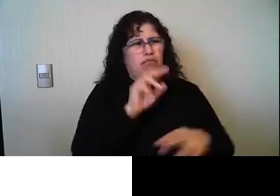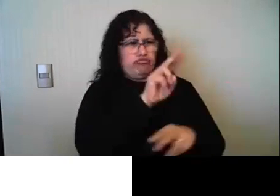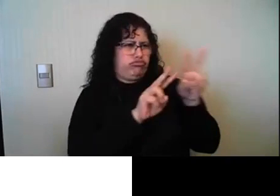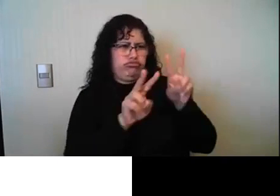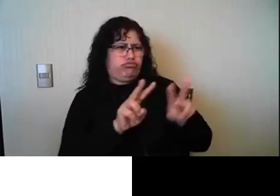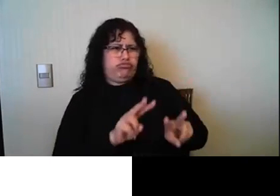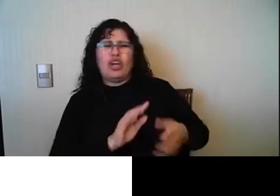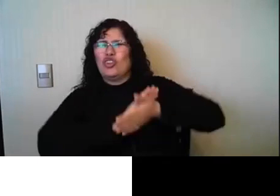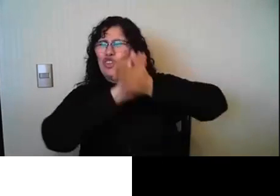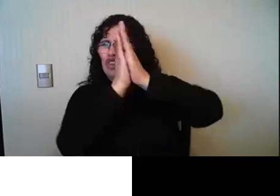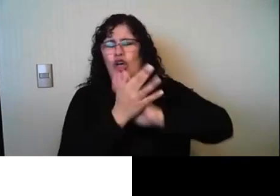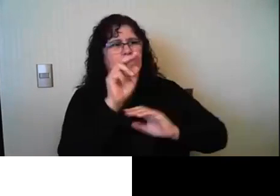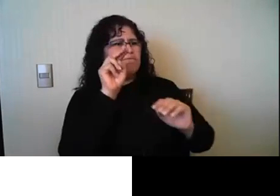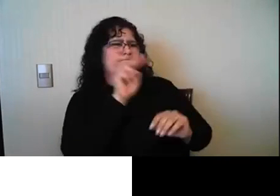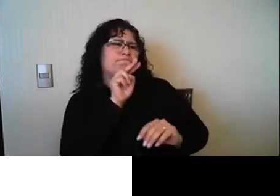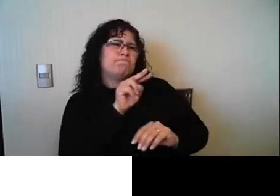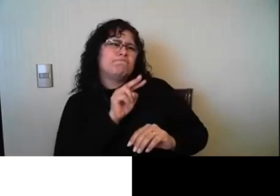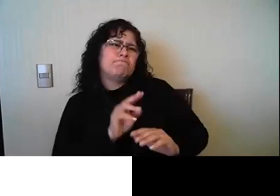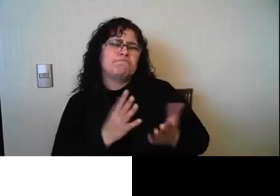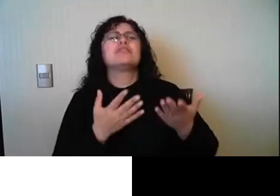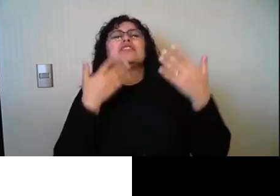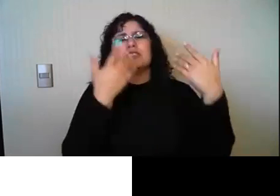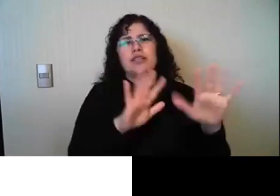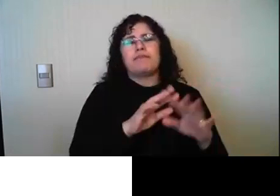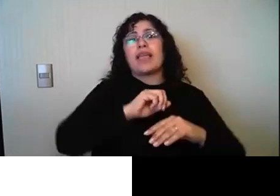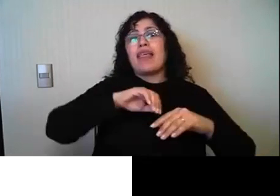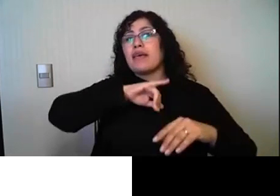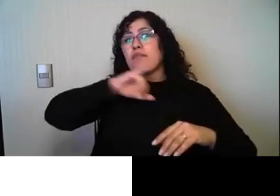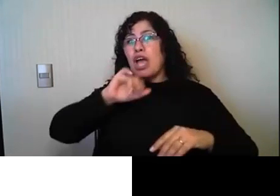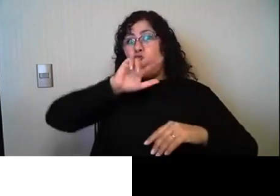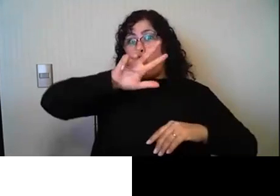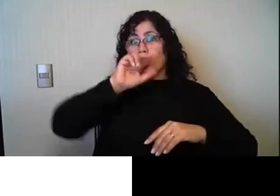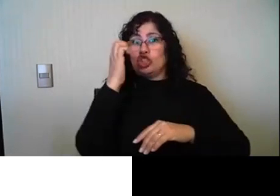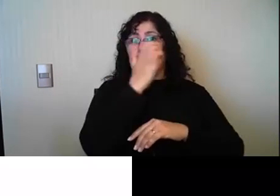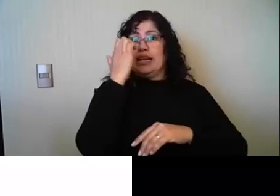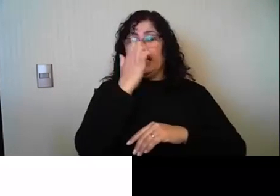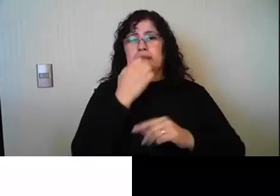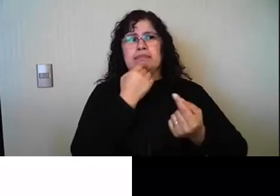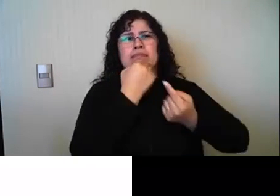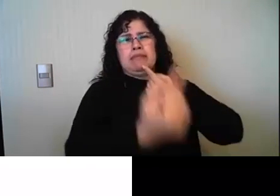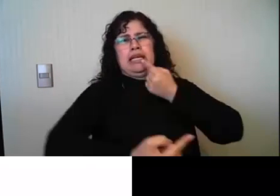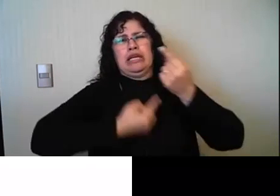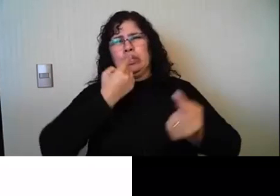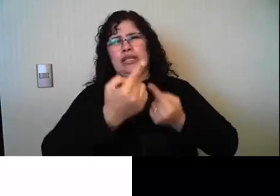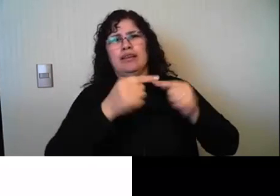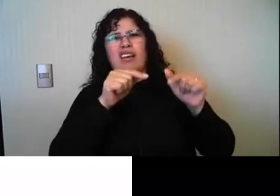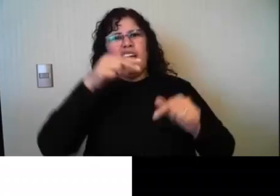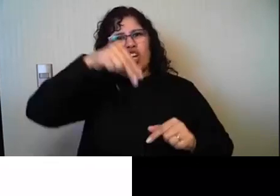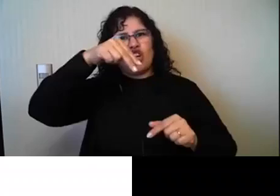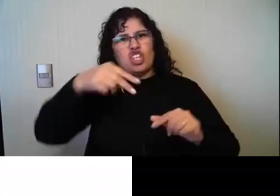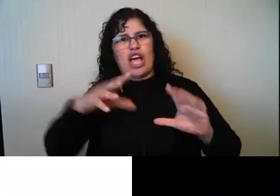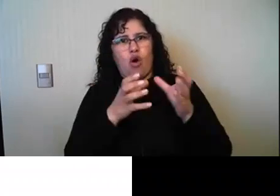tienen que entregarlo con fecha 8 de enero, le vamos a hacer las consultas pertinentes y le vamos a colocar ahí ese día la nota al grupo.